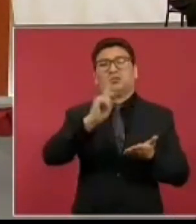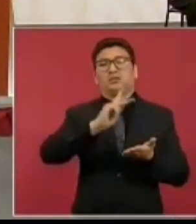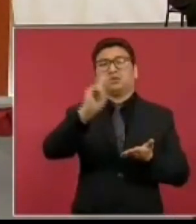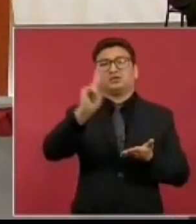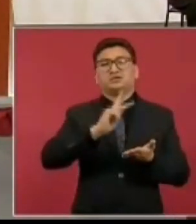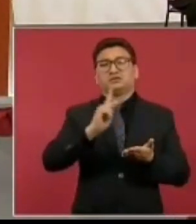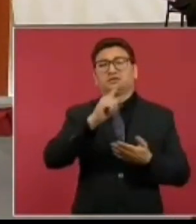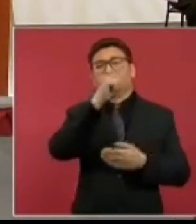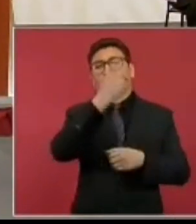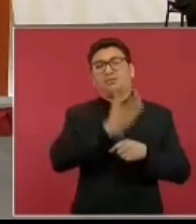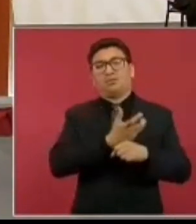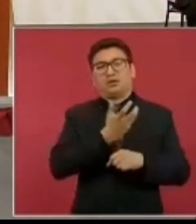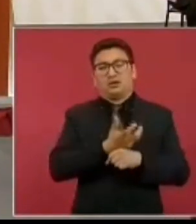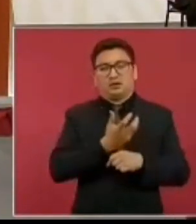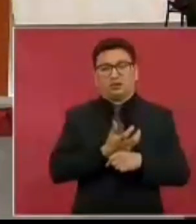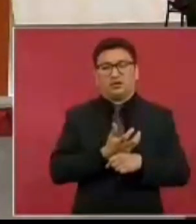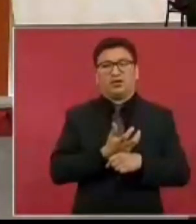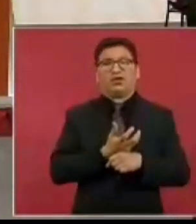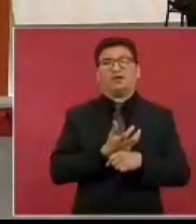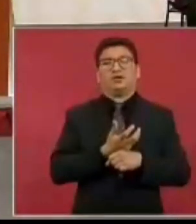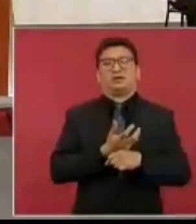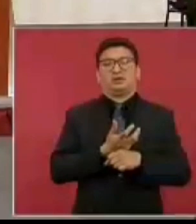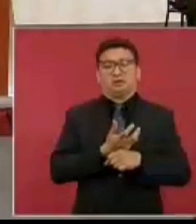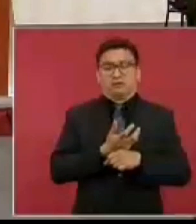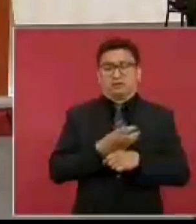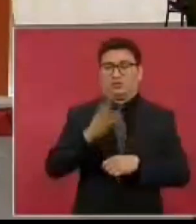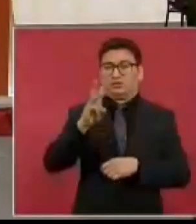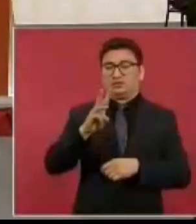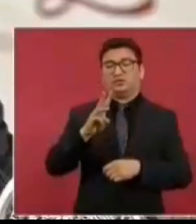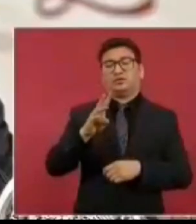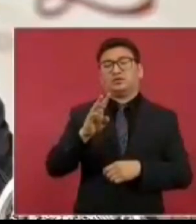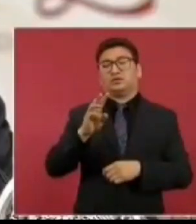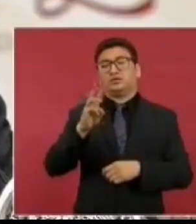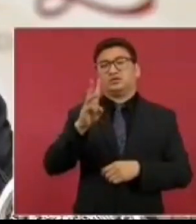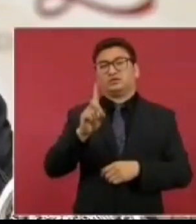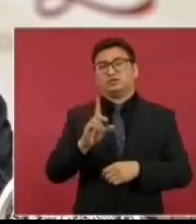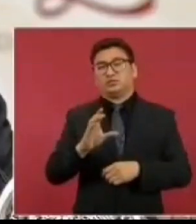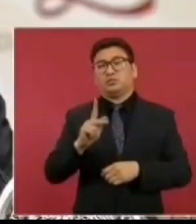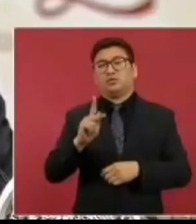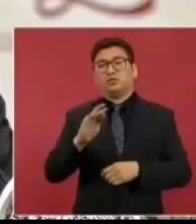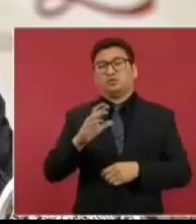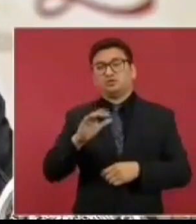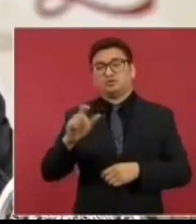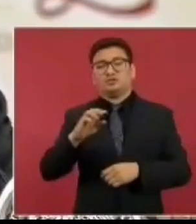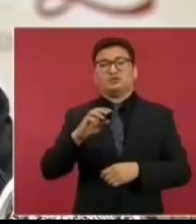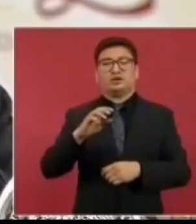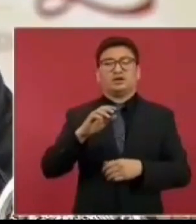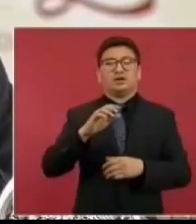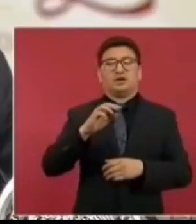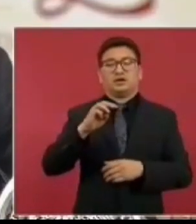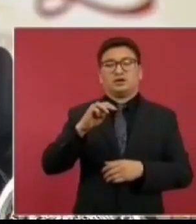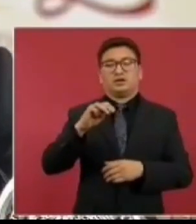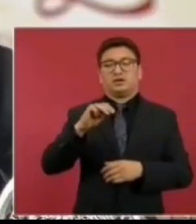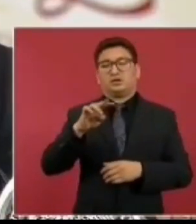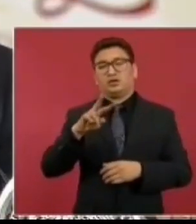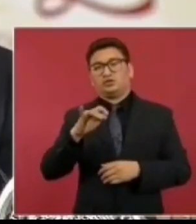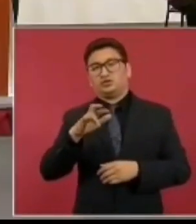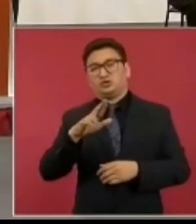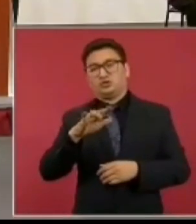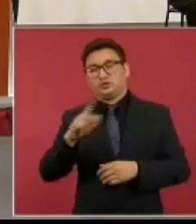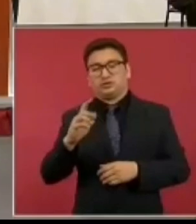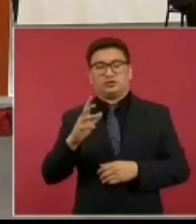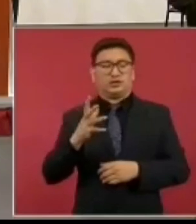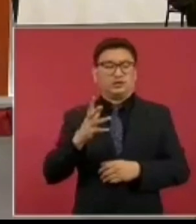de Estados Unidos, el Washington Post, el New York Times, el Wall